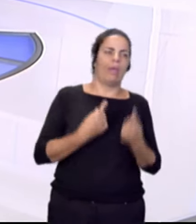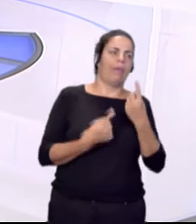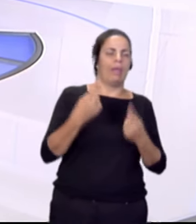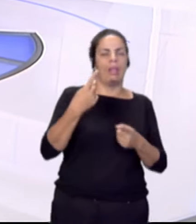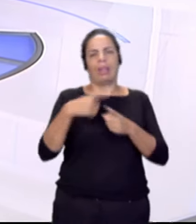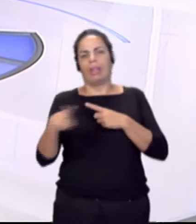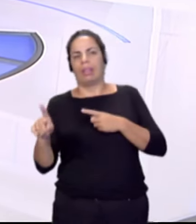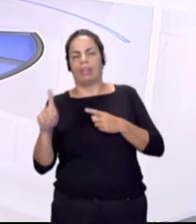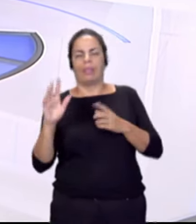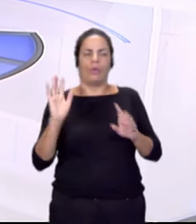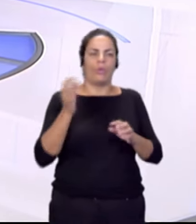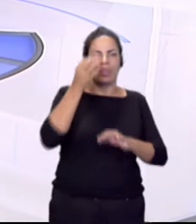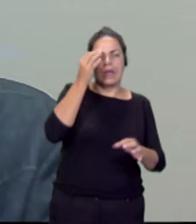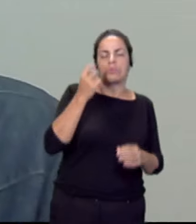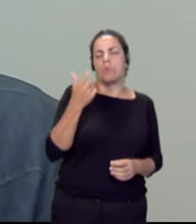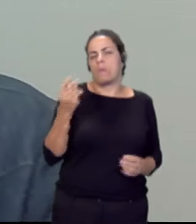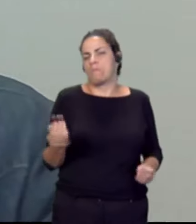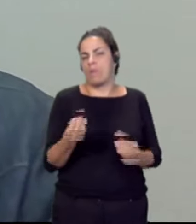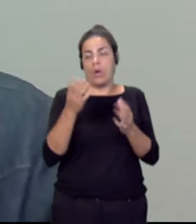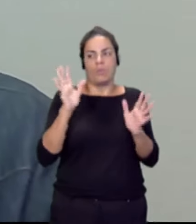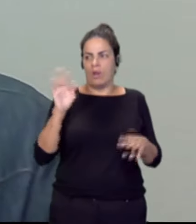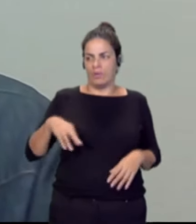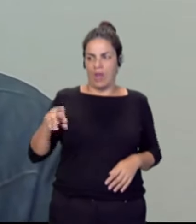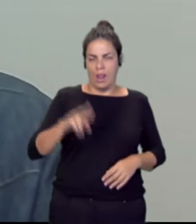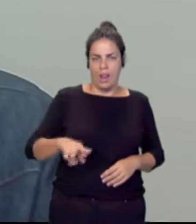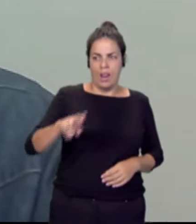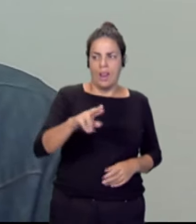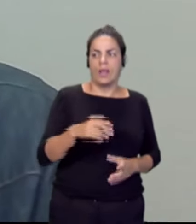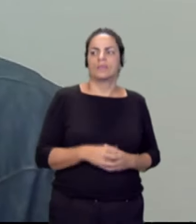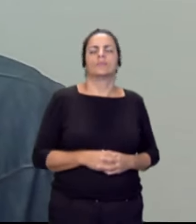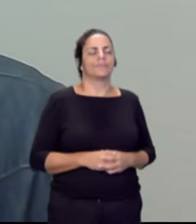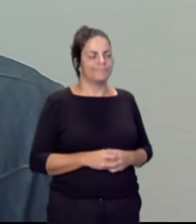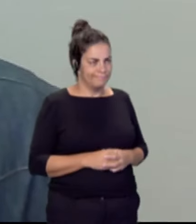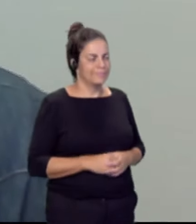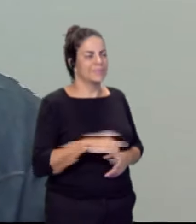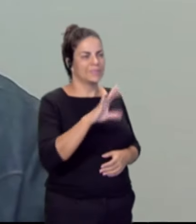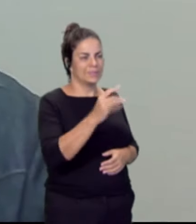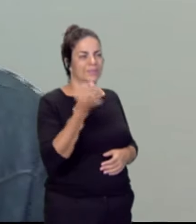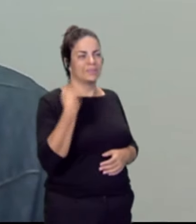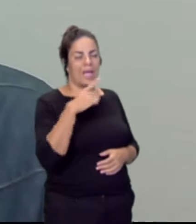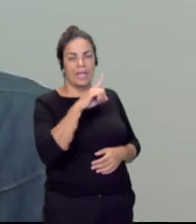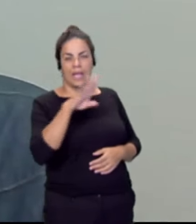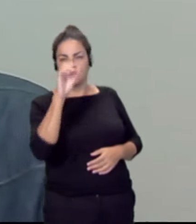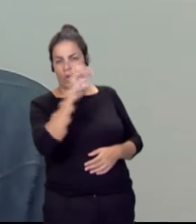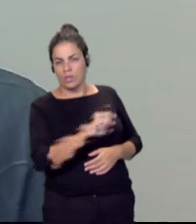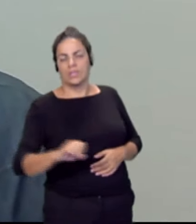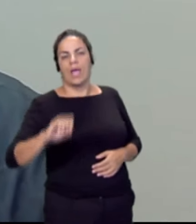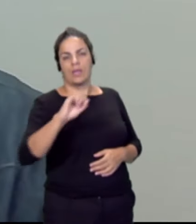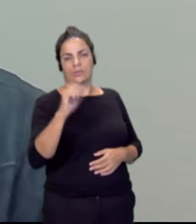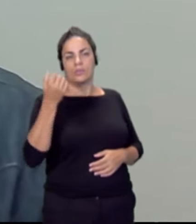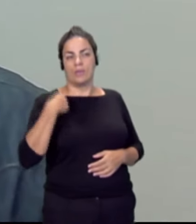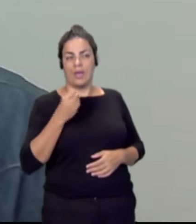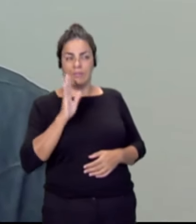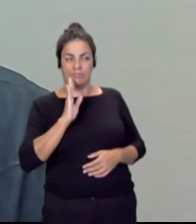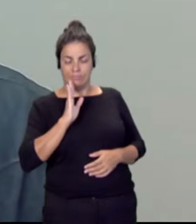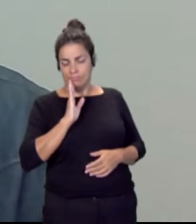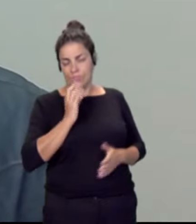datos. Sí, así es. Llevamos ya, este es el 14 años presentando y elaborando este